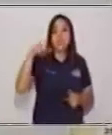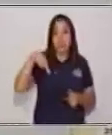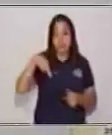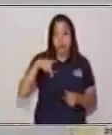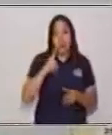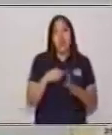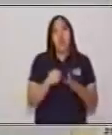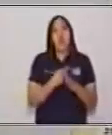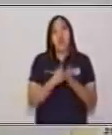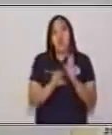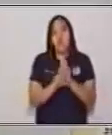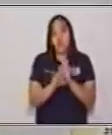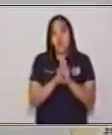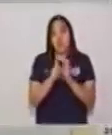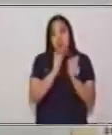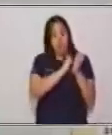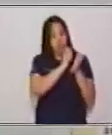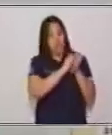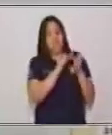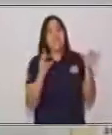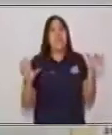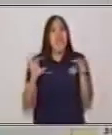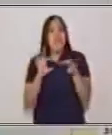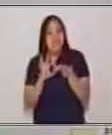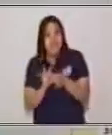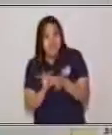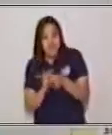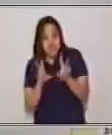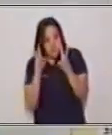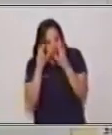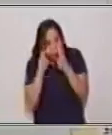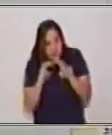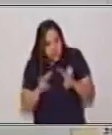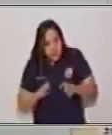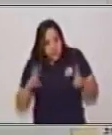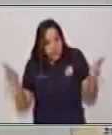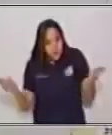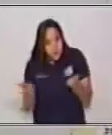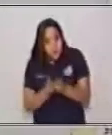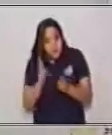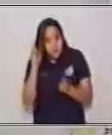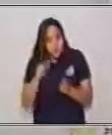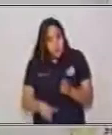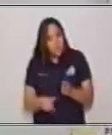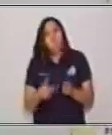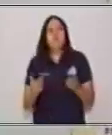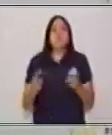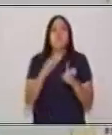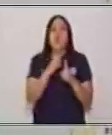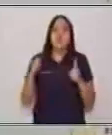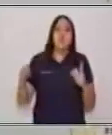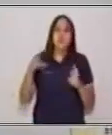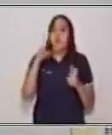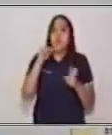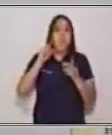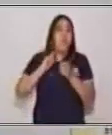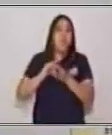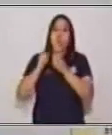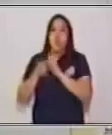se coloca el de y usted está analizando la microestructura, no le vamos a llamar preposición, le vamos a